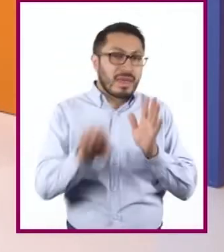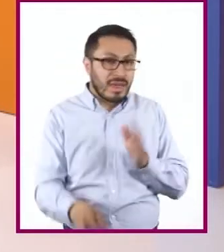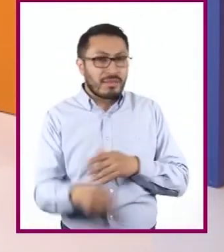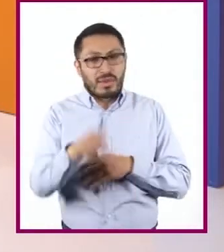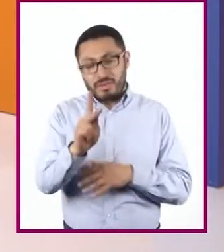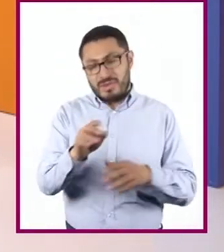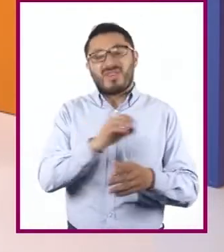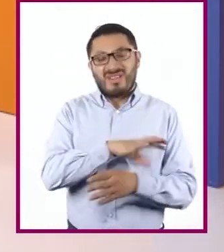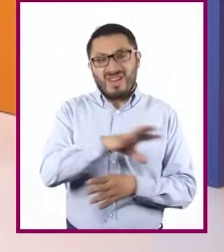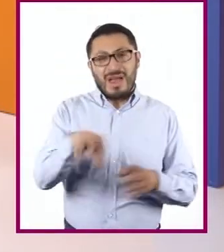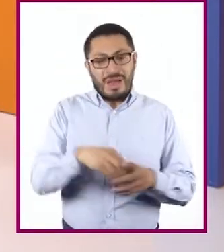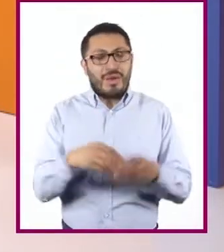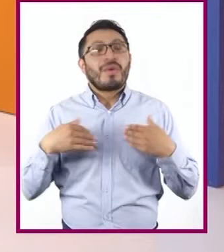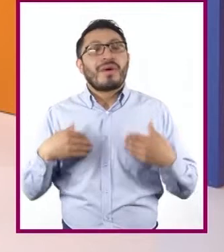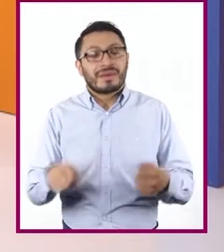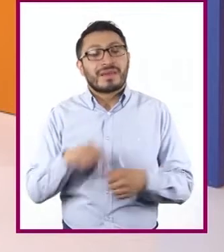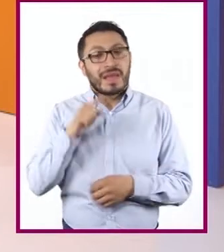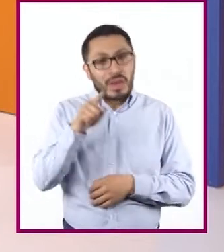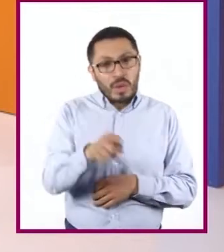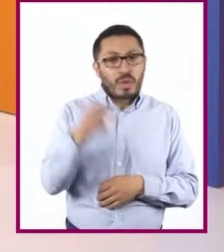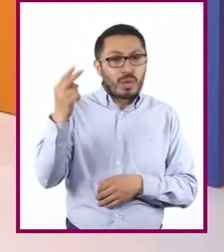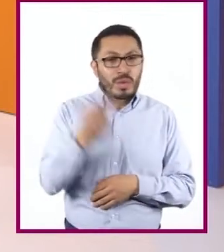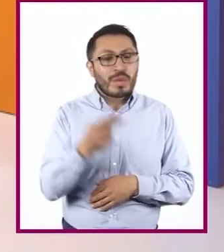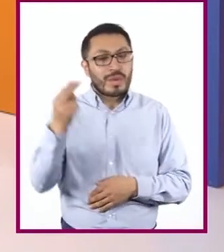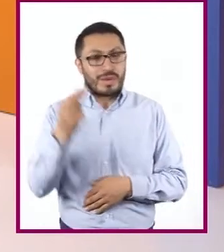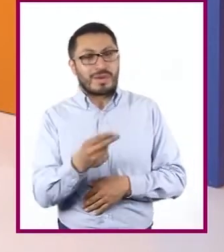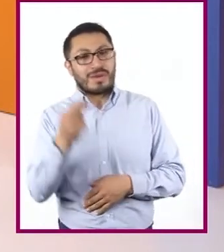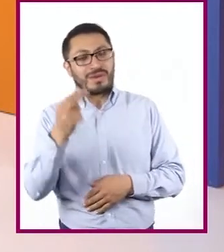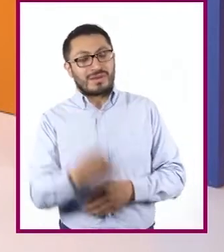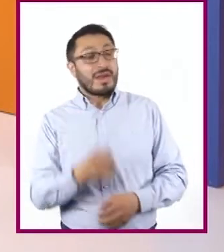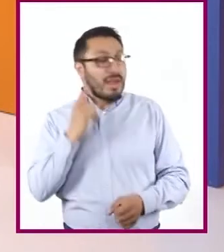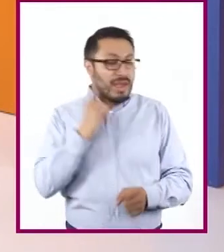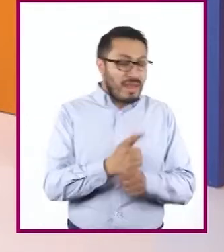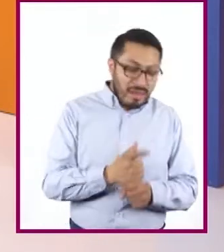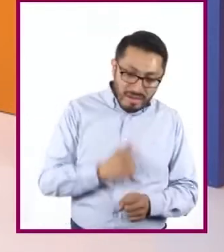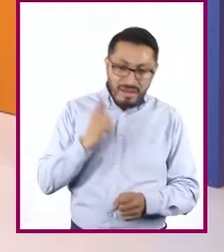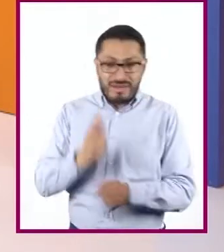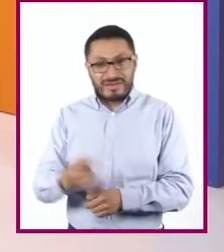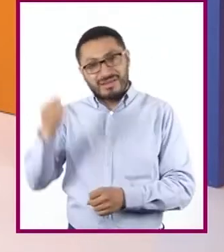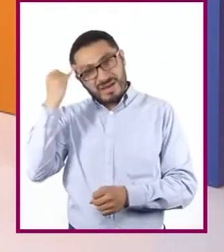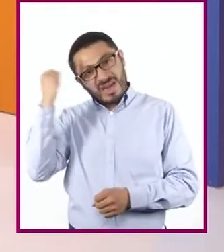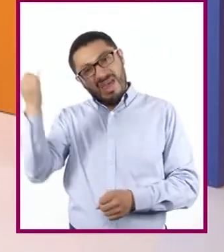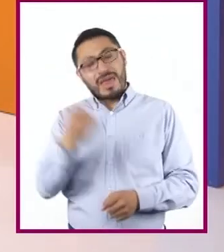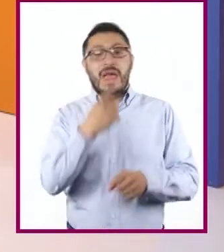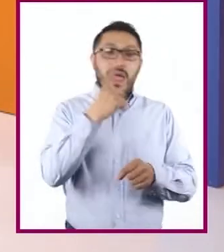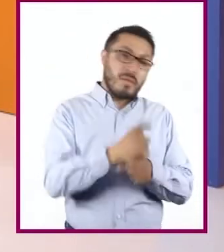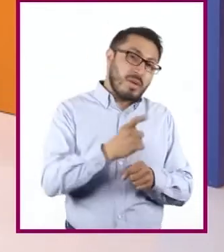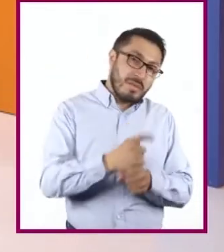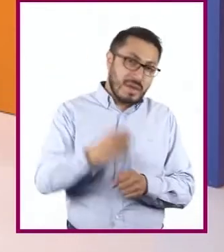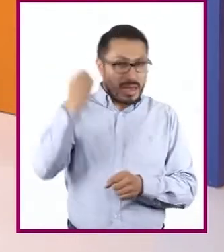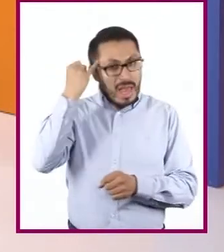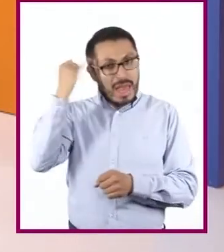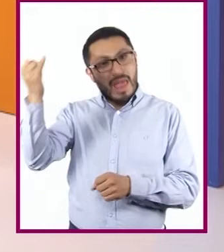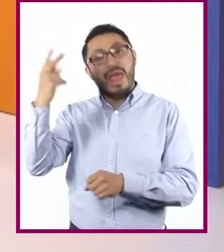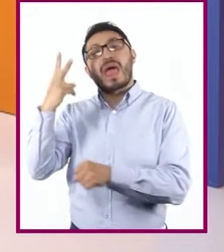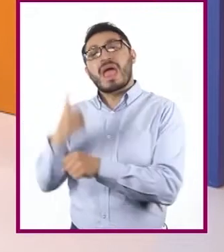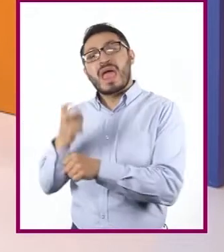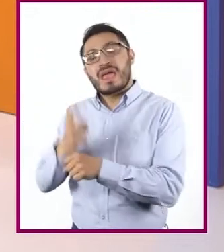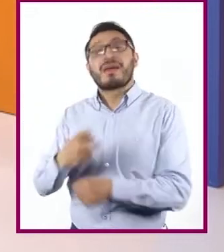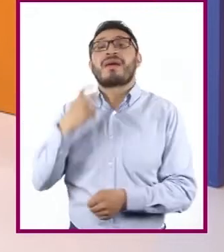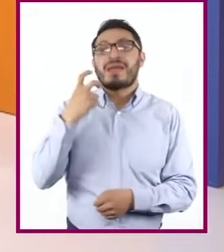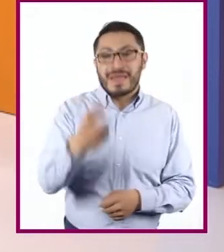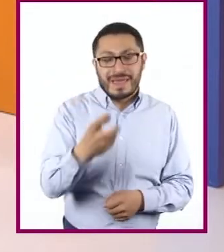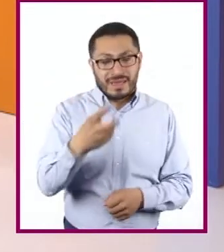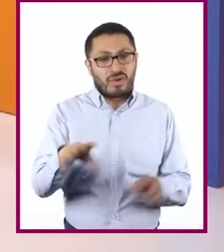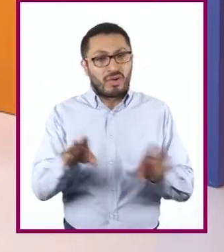contenido, es necesario que sepamos identificar las ideas principales y secundarias. Esto nos ayudará a no